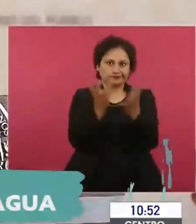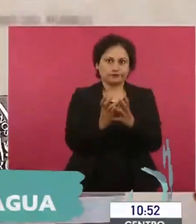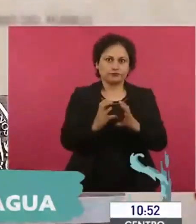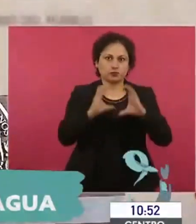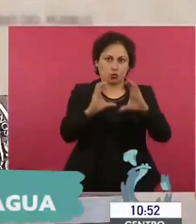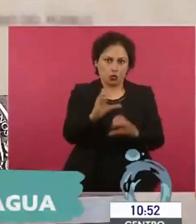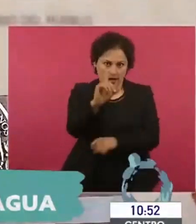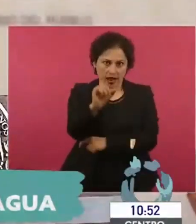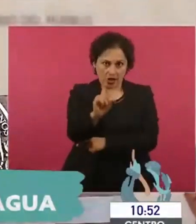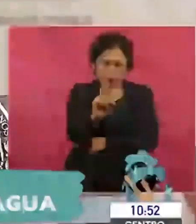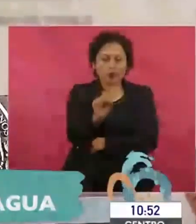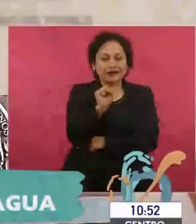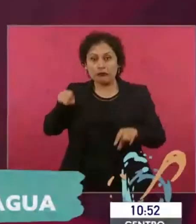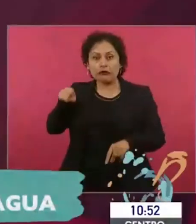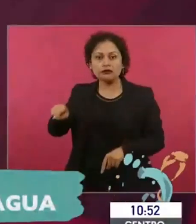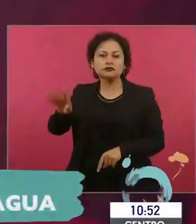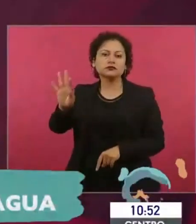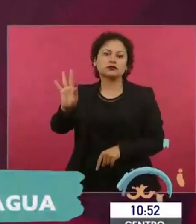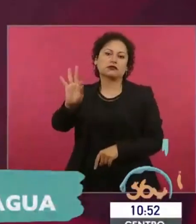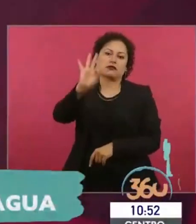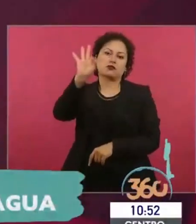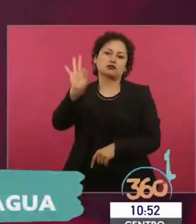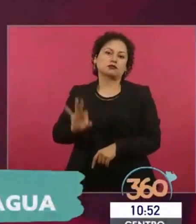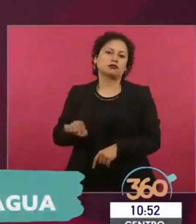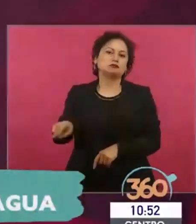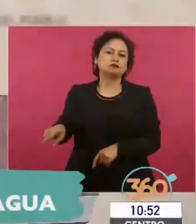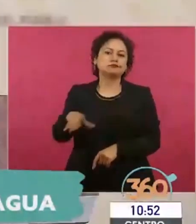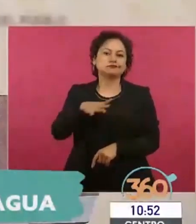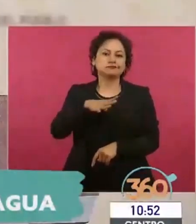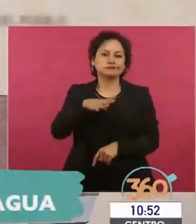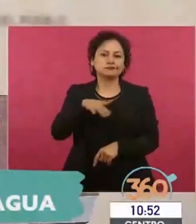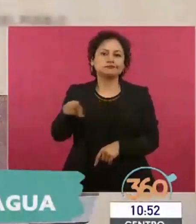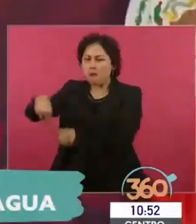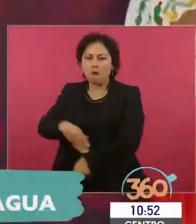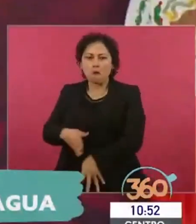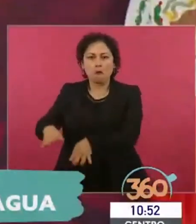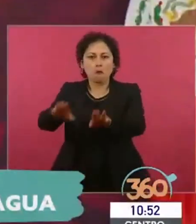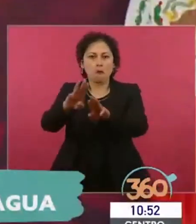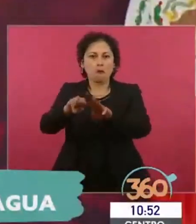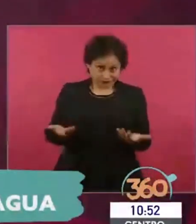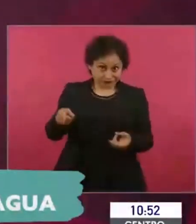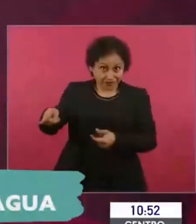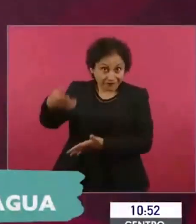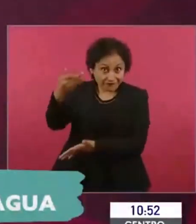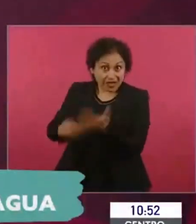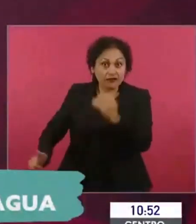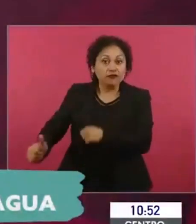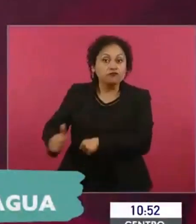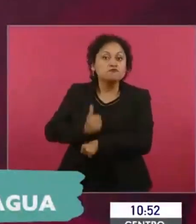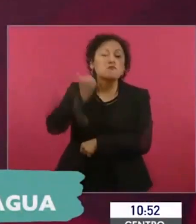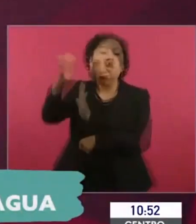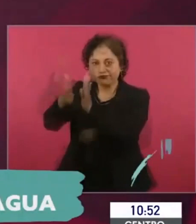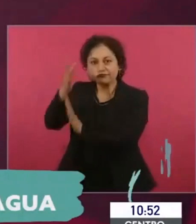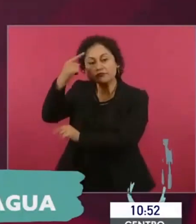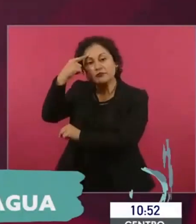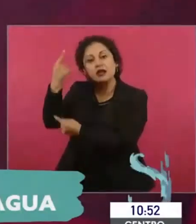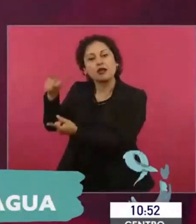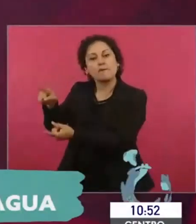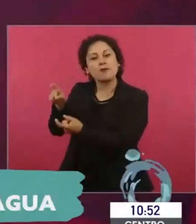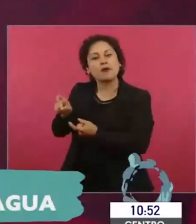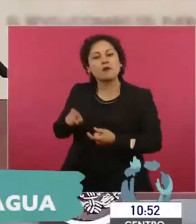70% del agua del país Ahí están los ríos más grandes allá hace falta obras de infraestructura